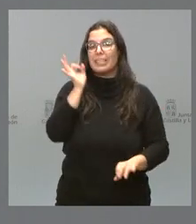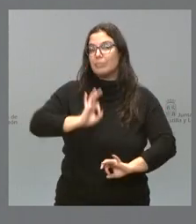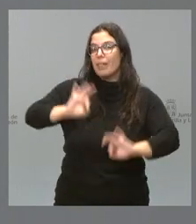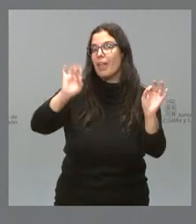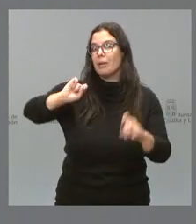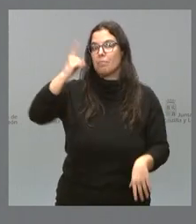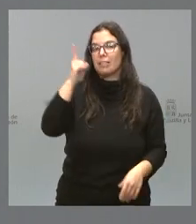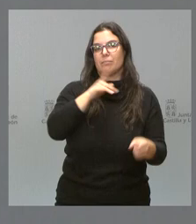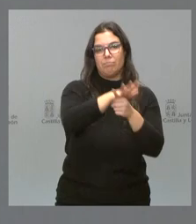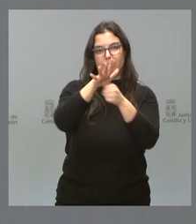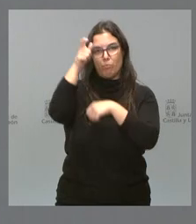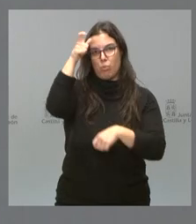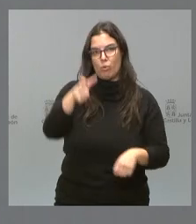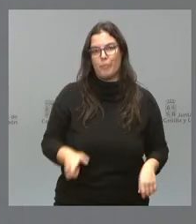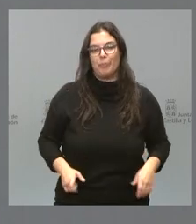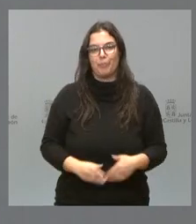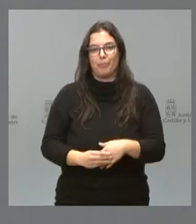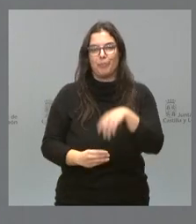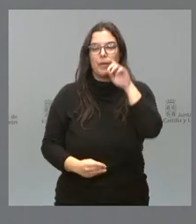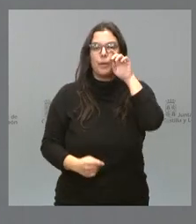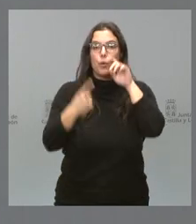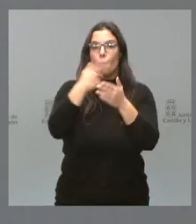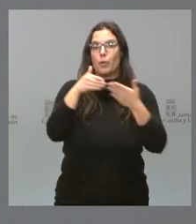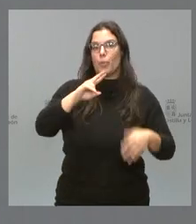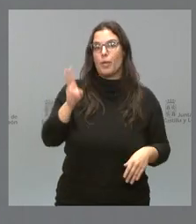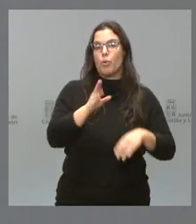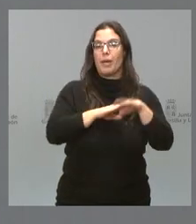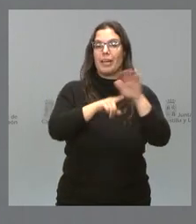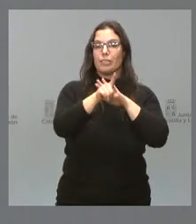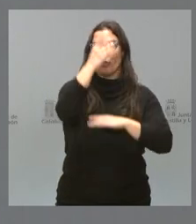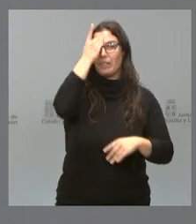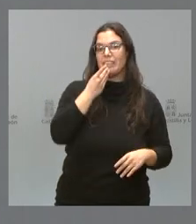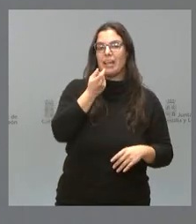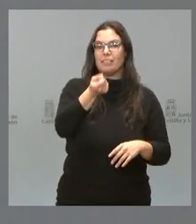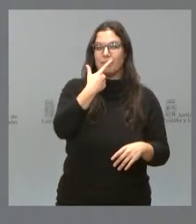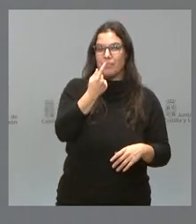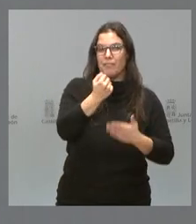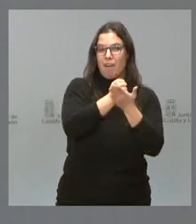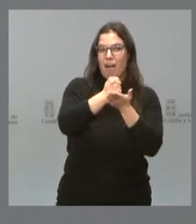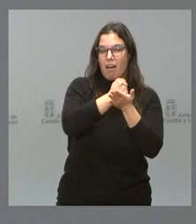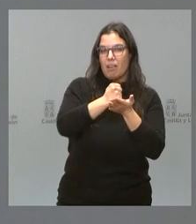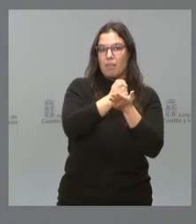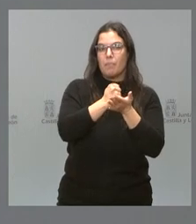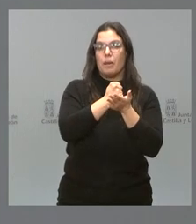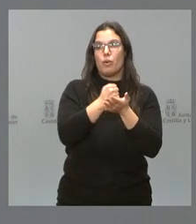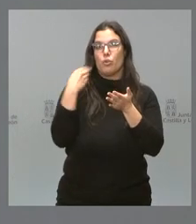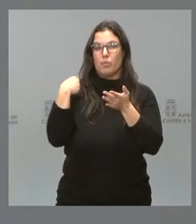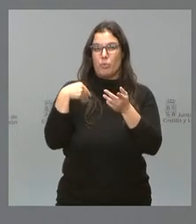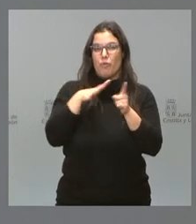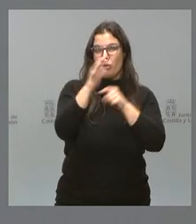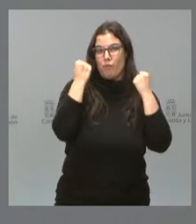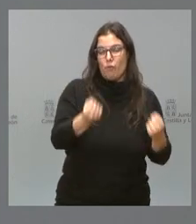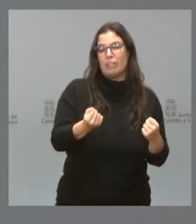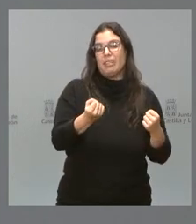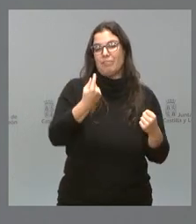en el mundo rural un millón de euros para la gestión digital de fármacos de fármacos con alto impacto sanitario y